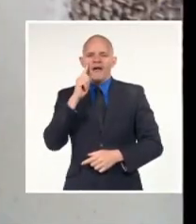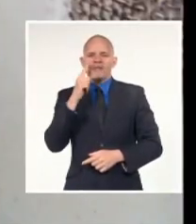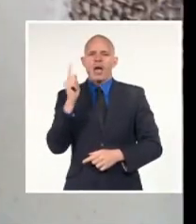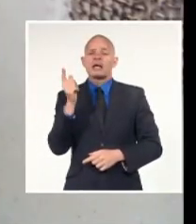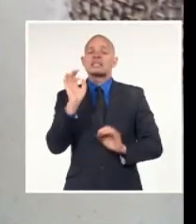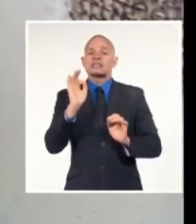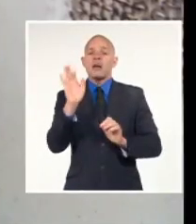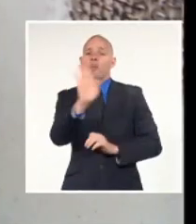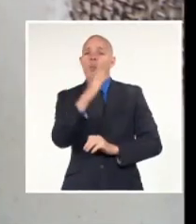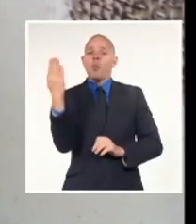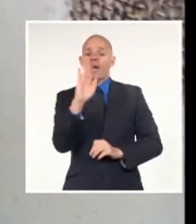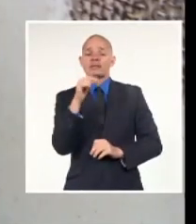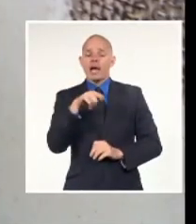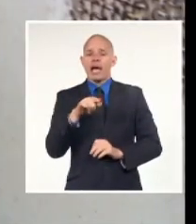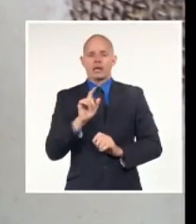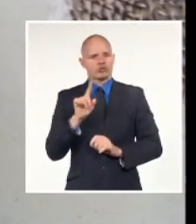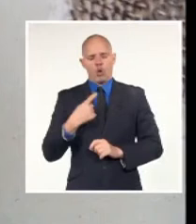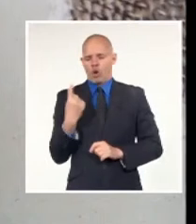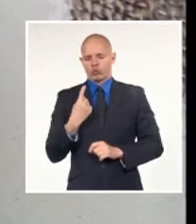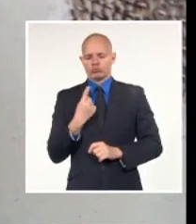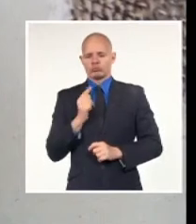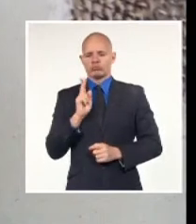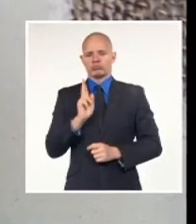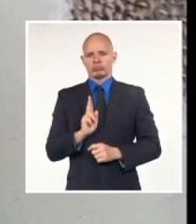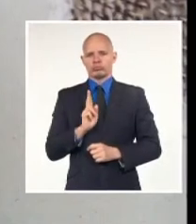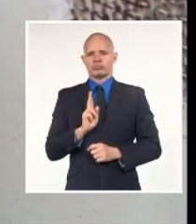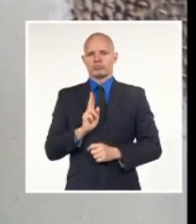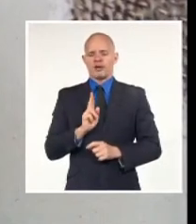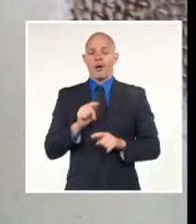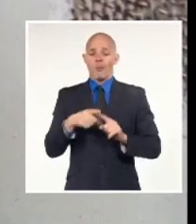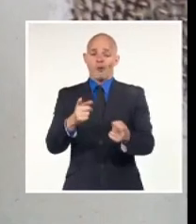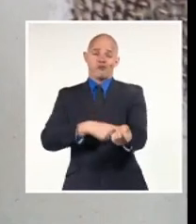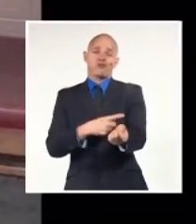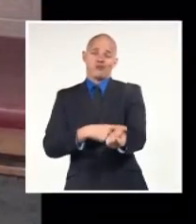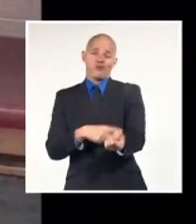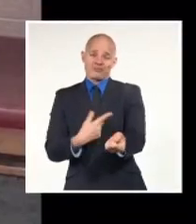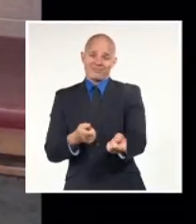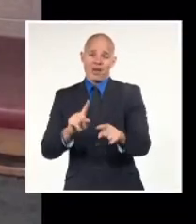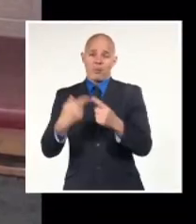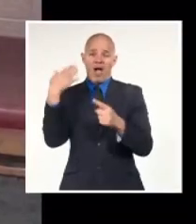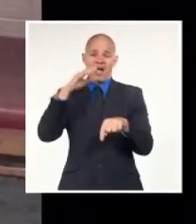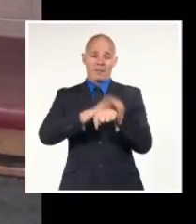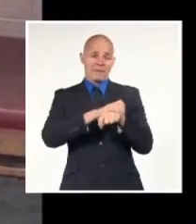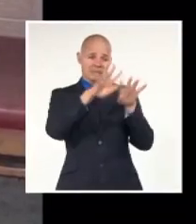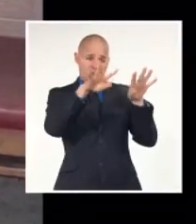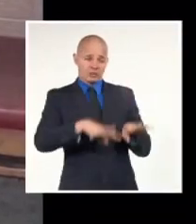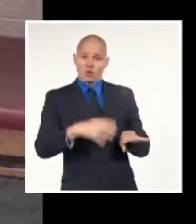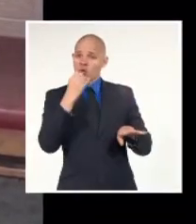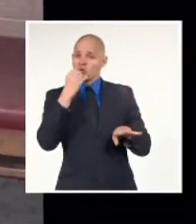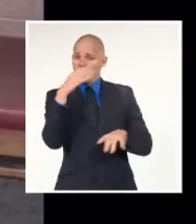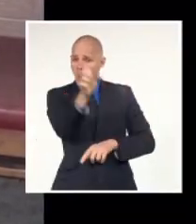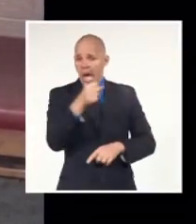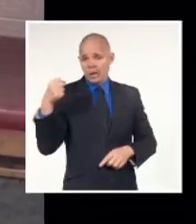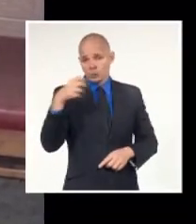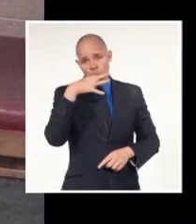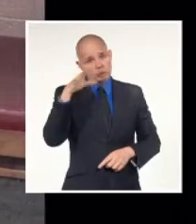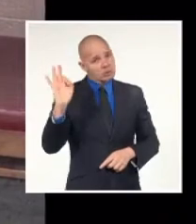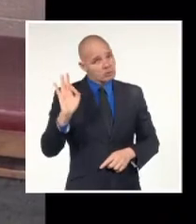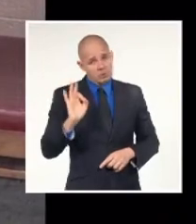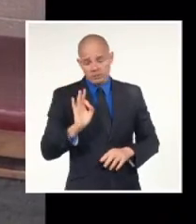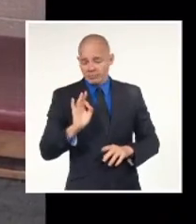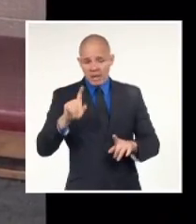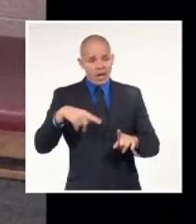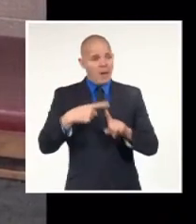abrieran automáticamente, porque por tantos años él no abrió una puerta. El sentido de orientación se